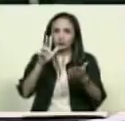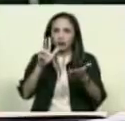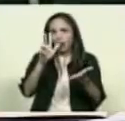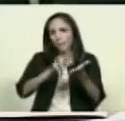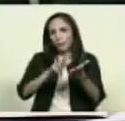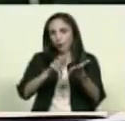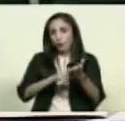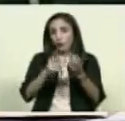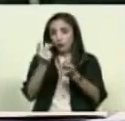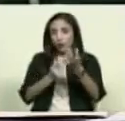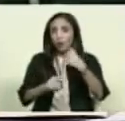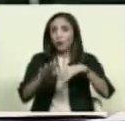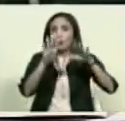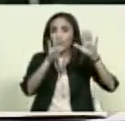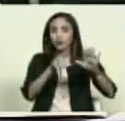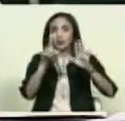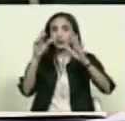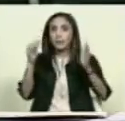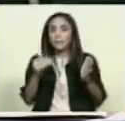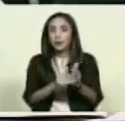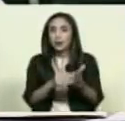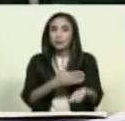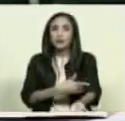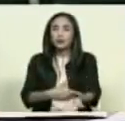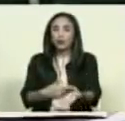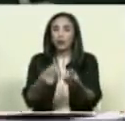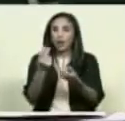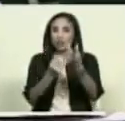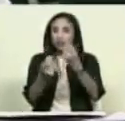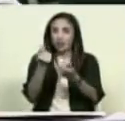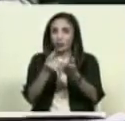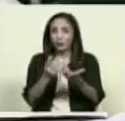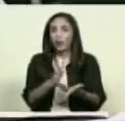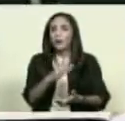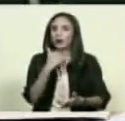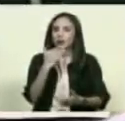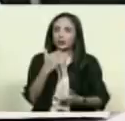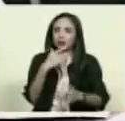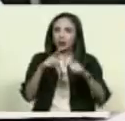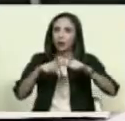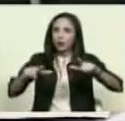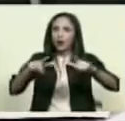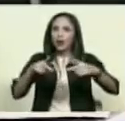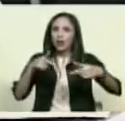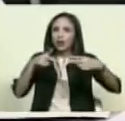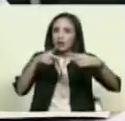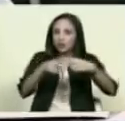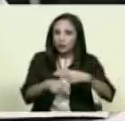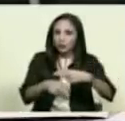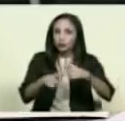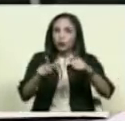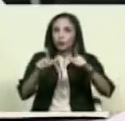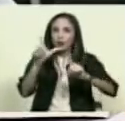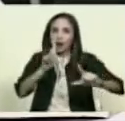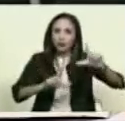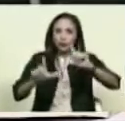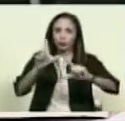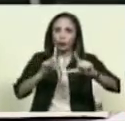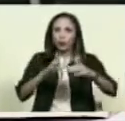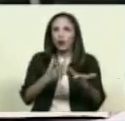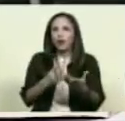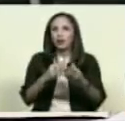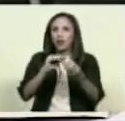por 96.000 millones de bolívares para que inauguremos 24 escuelas, granjas digitales, para la formación de la juventud en Chamba